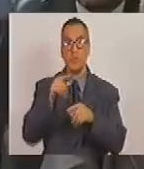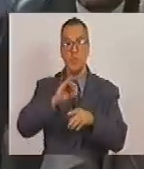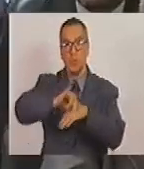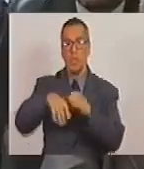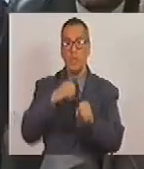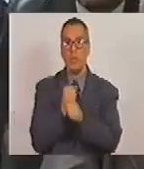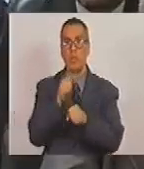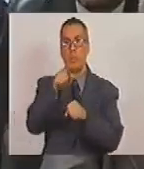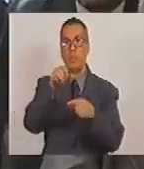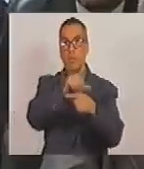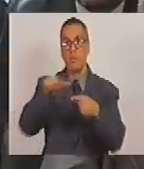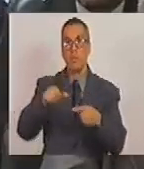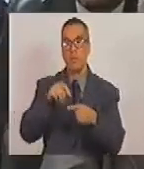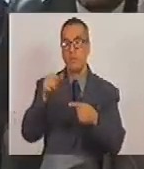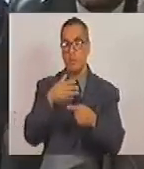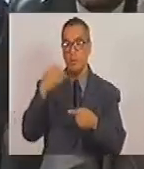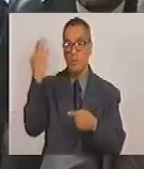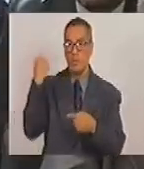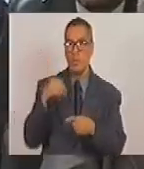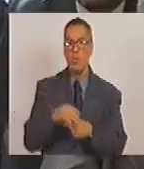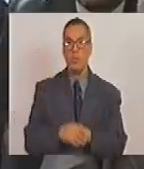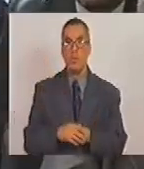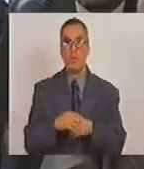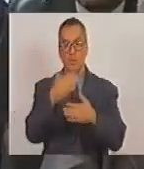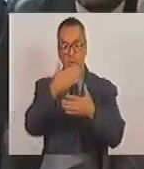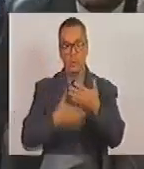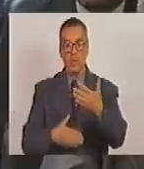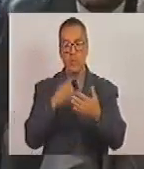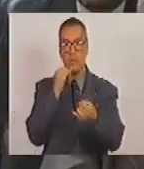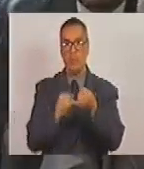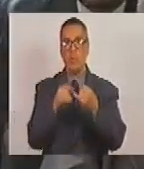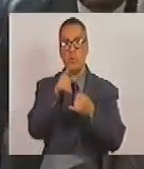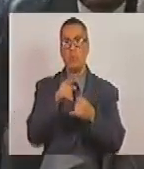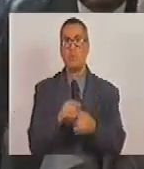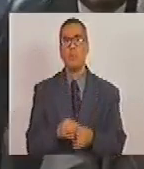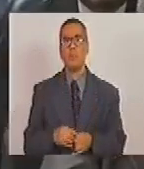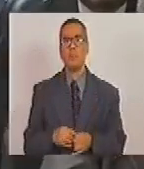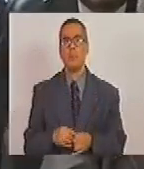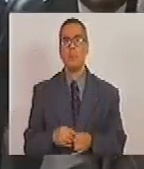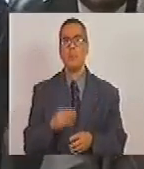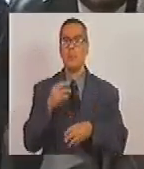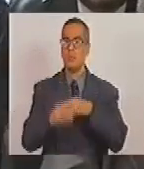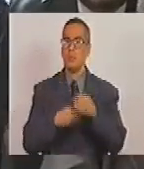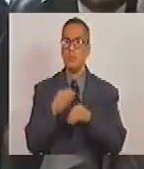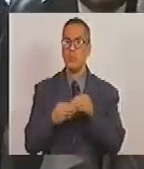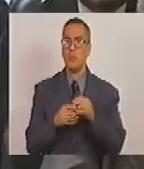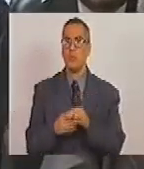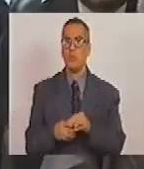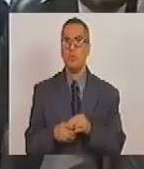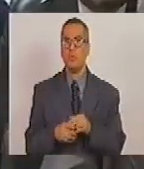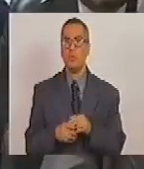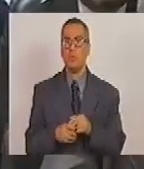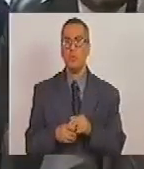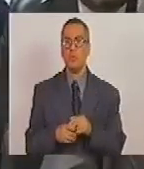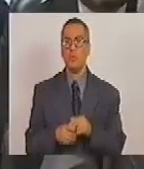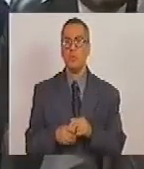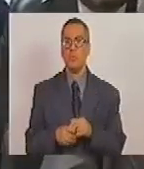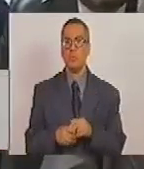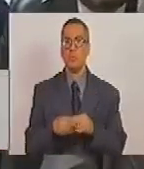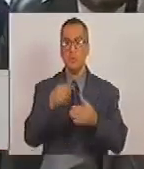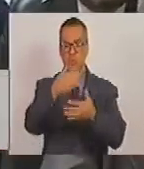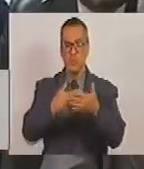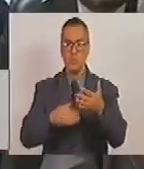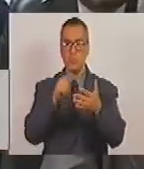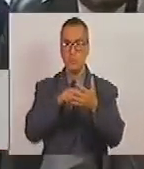jornada de esta semana pasada, tuvo un documento final en el cual se hace una